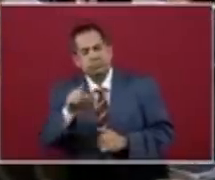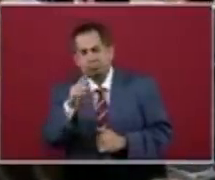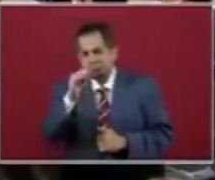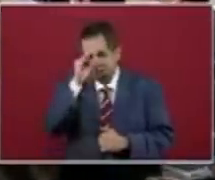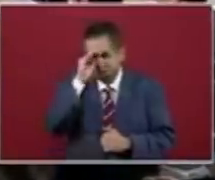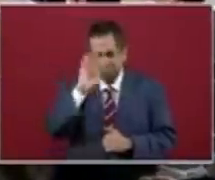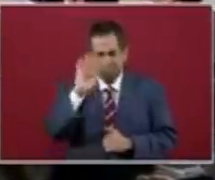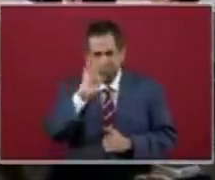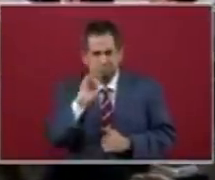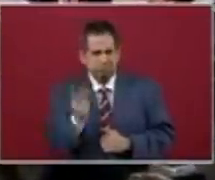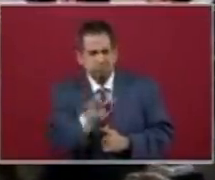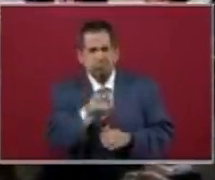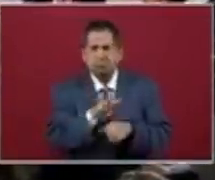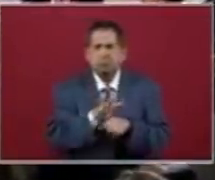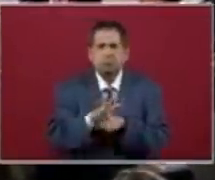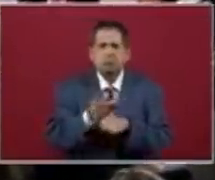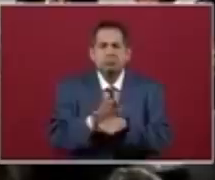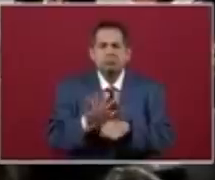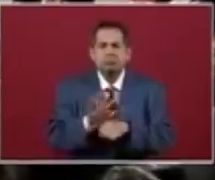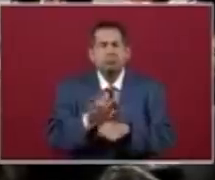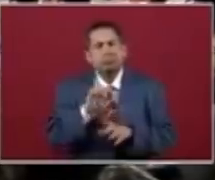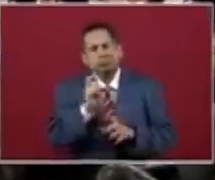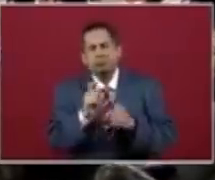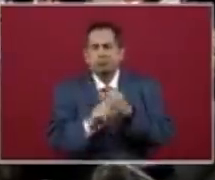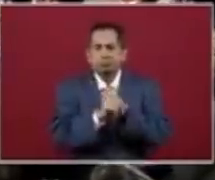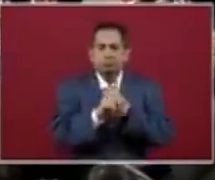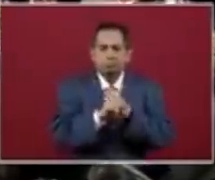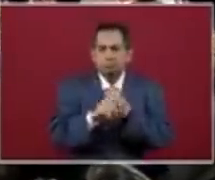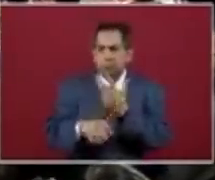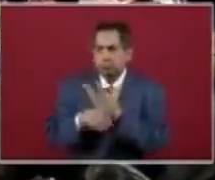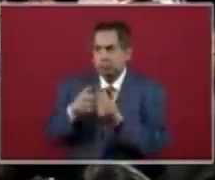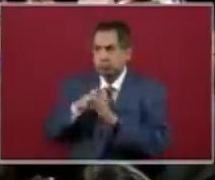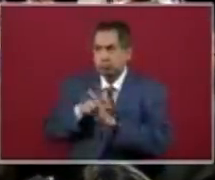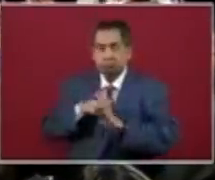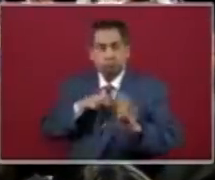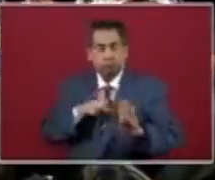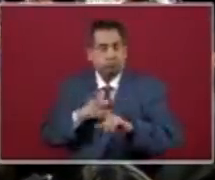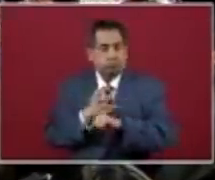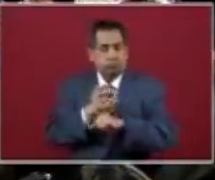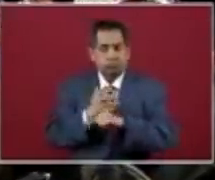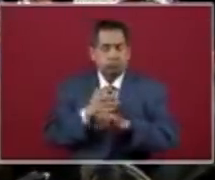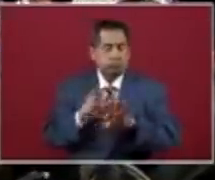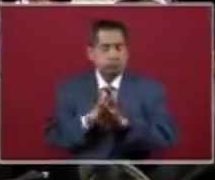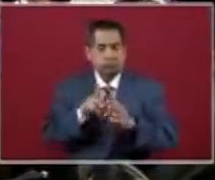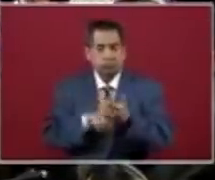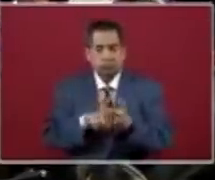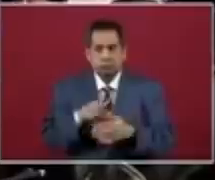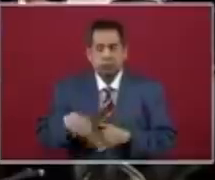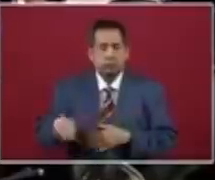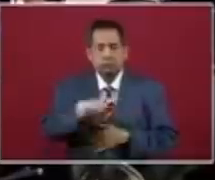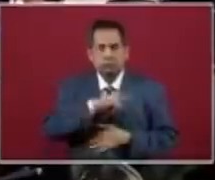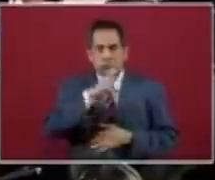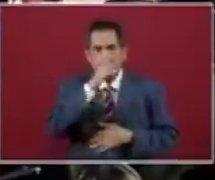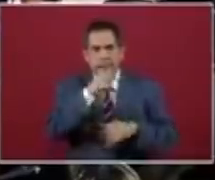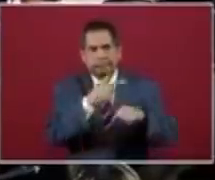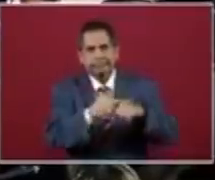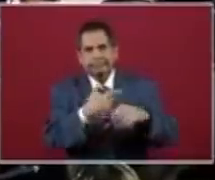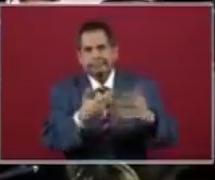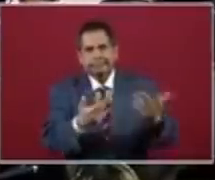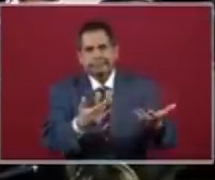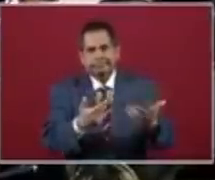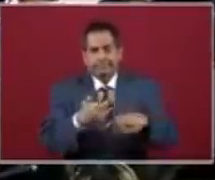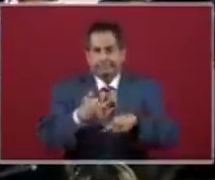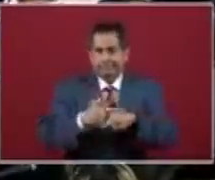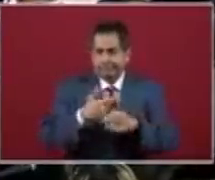planteado estos beneficios. Uno de los problemas de los migrantes en Estados Unidos es que prácticamente no pueden enfermarse. Uno, porque sale